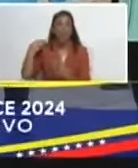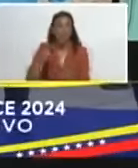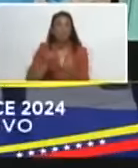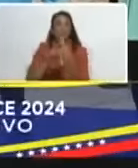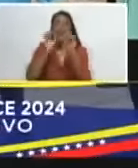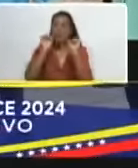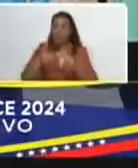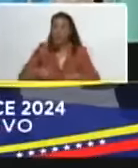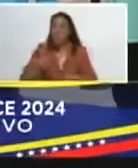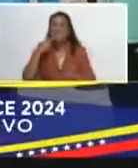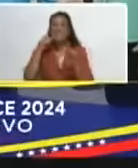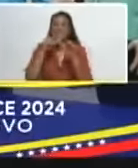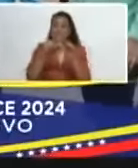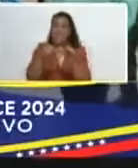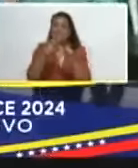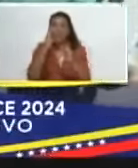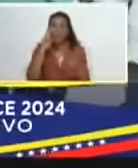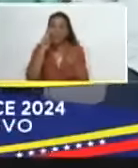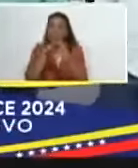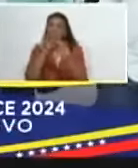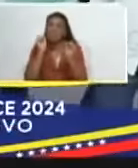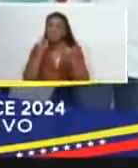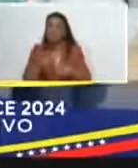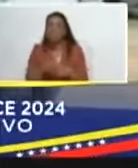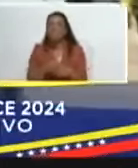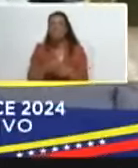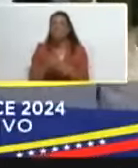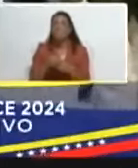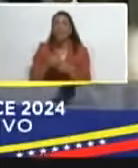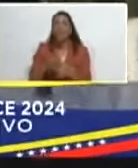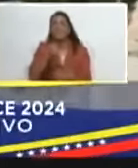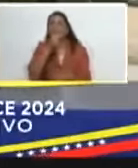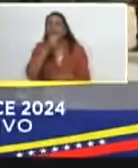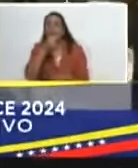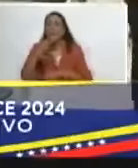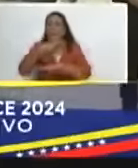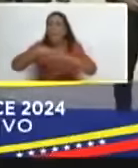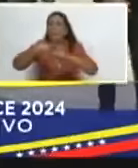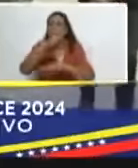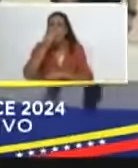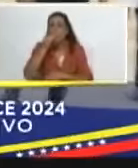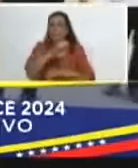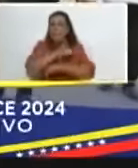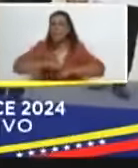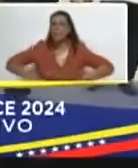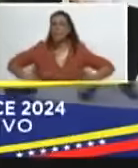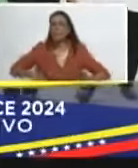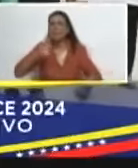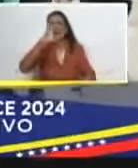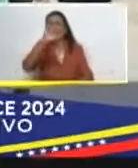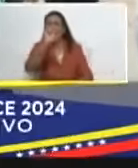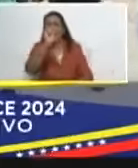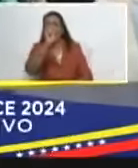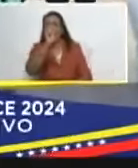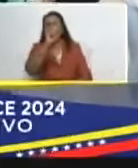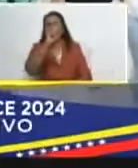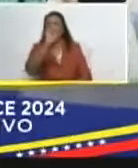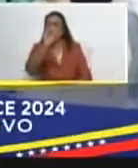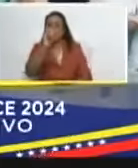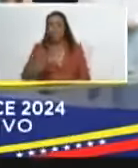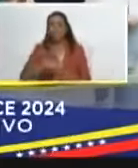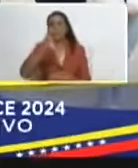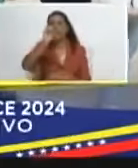Claro, y seguimos viéndonos. Bueno, un micrófono al gobernador, un micrófono a Castro Soteldo, está la vicepresidenta